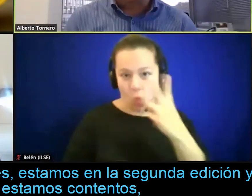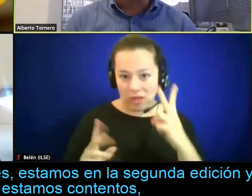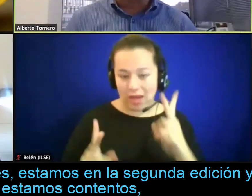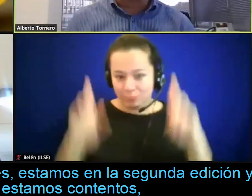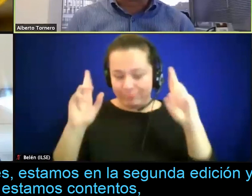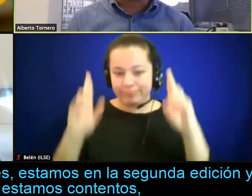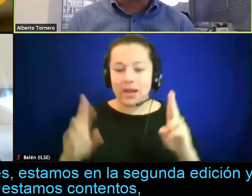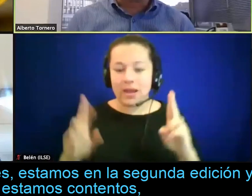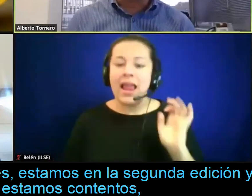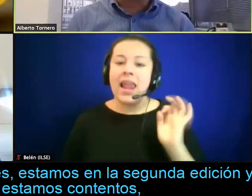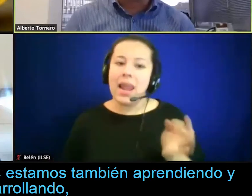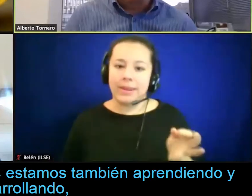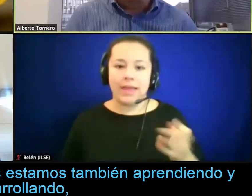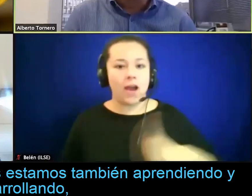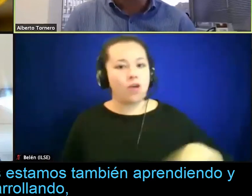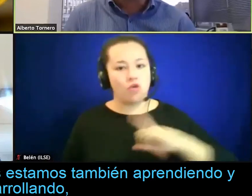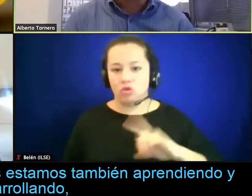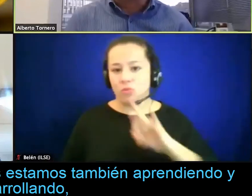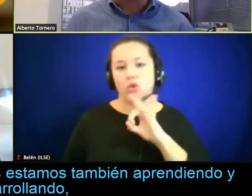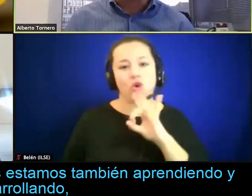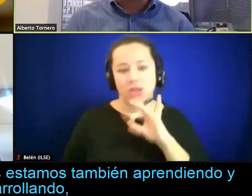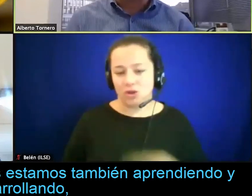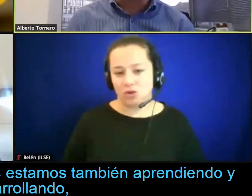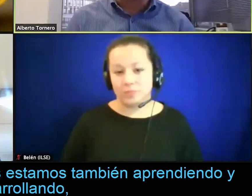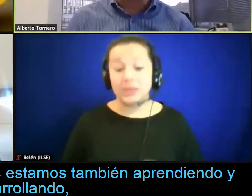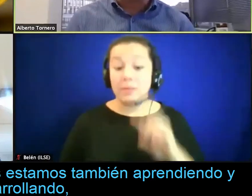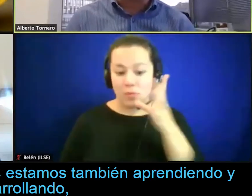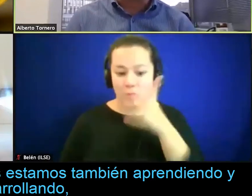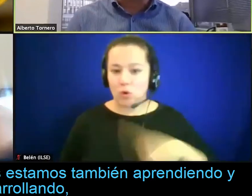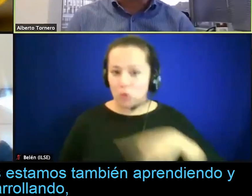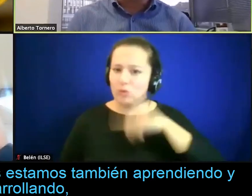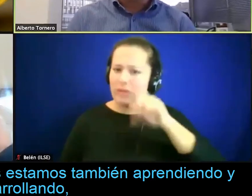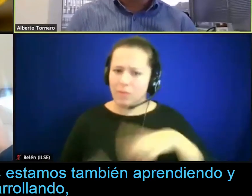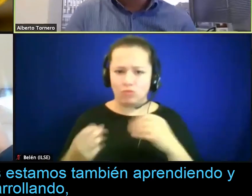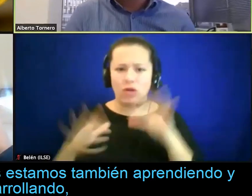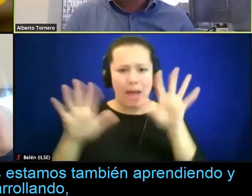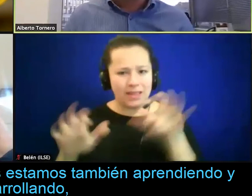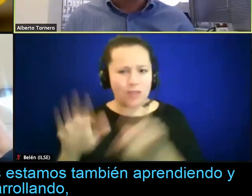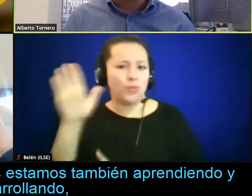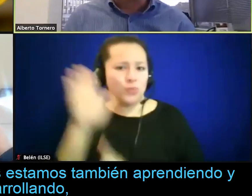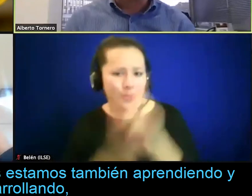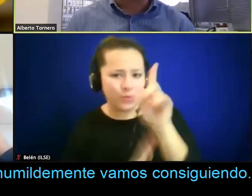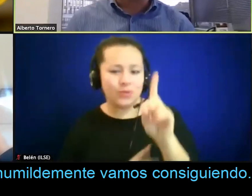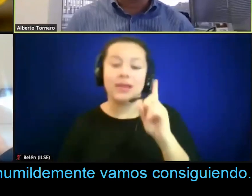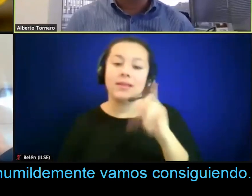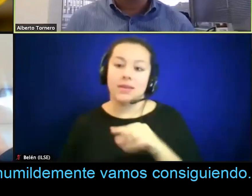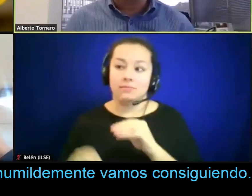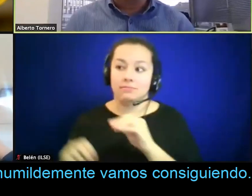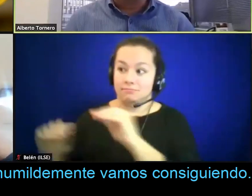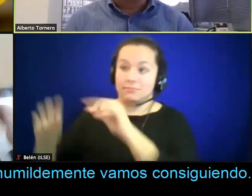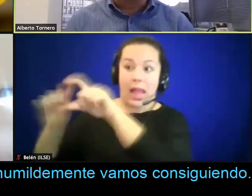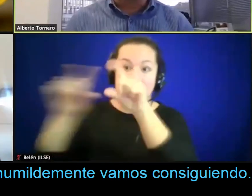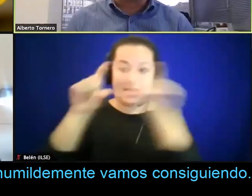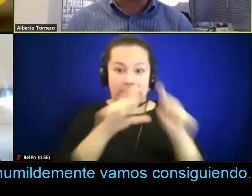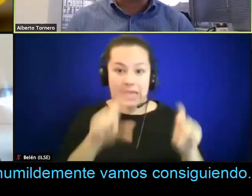estamos contentos, primero por lo que nosotros estamos también aprendiendo y desarrollando, como por los resultados que bueno,